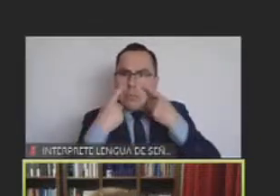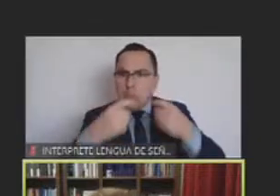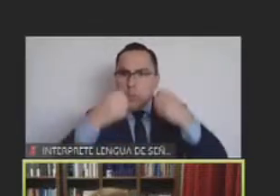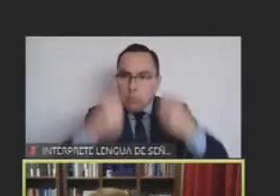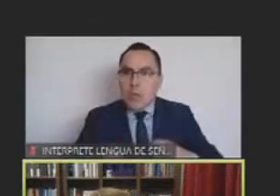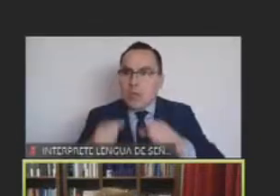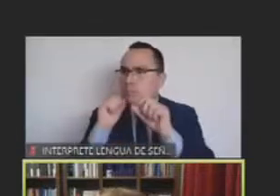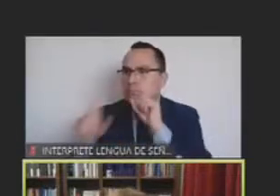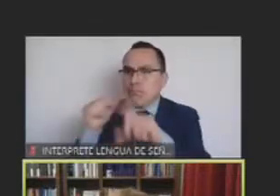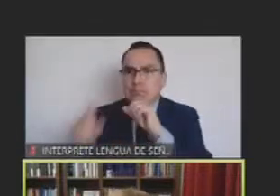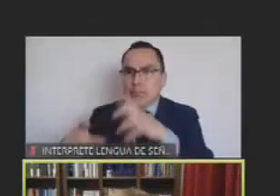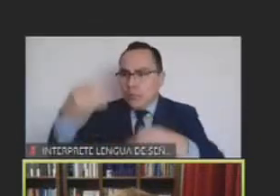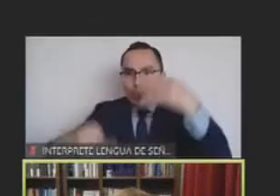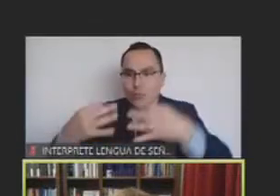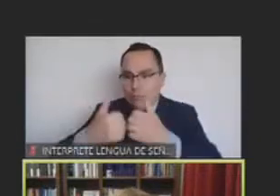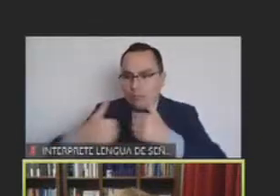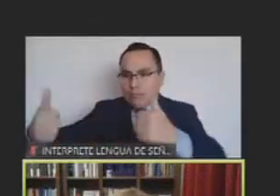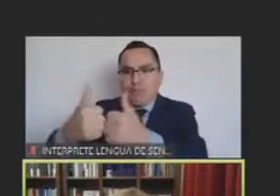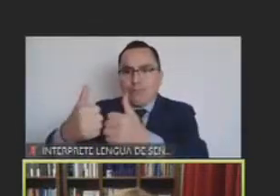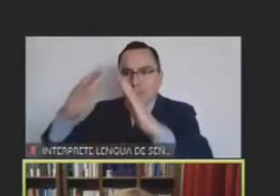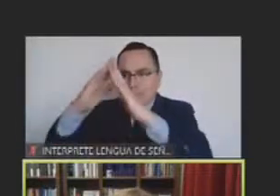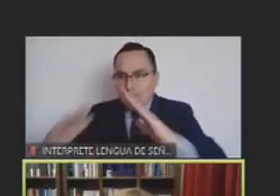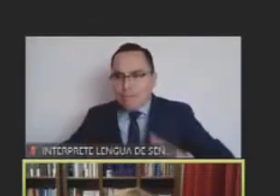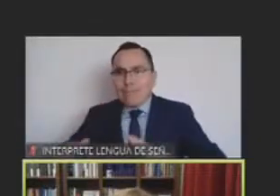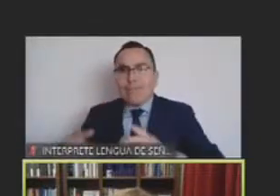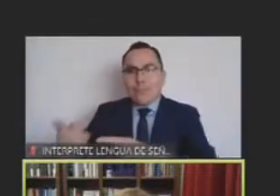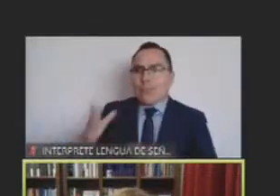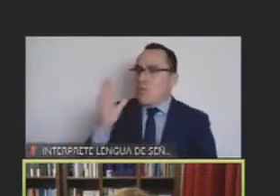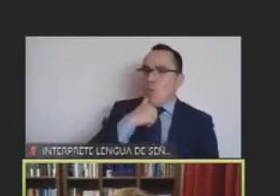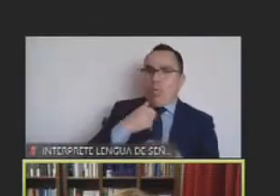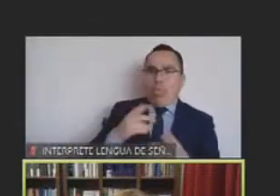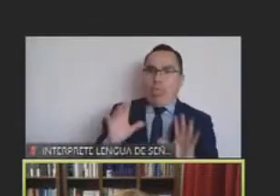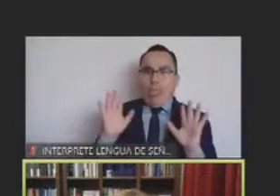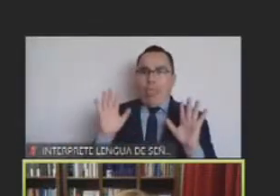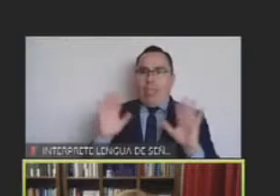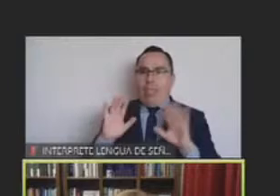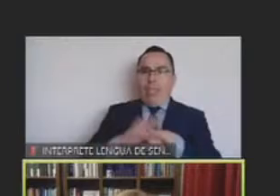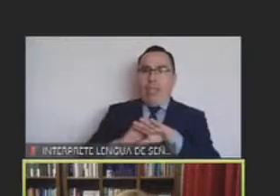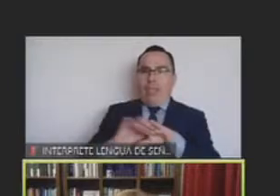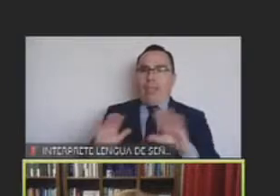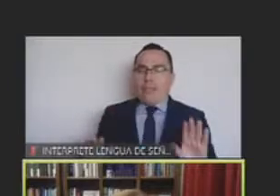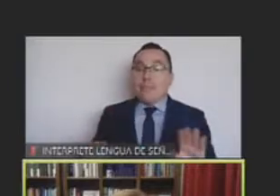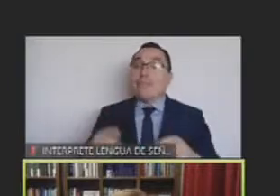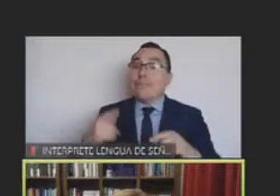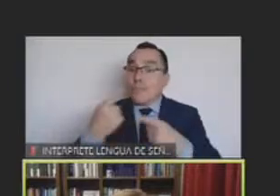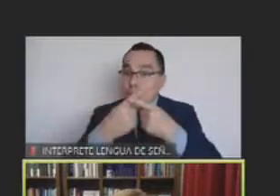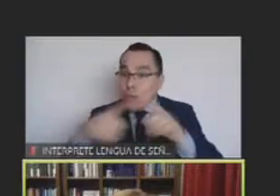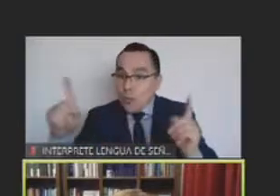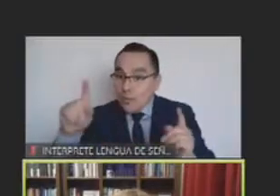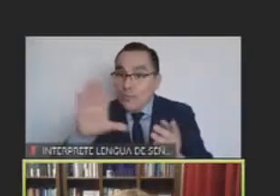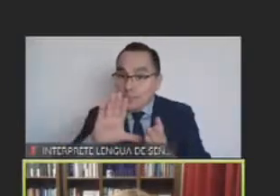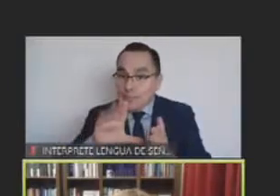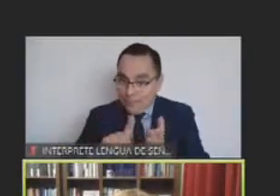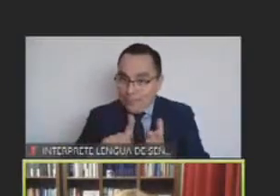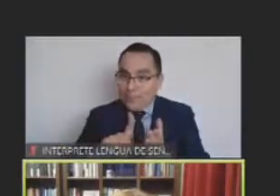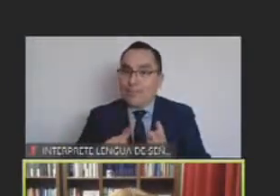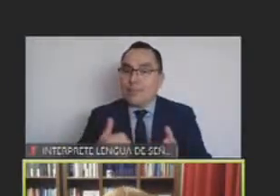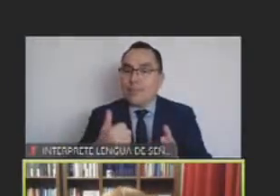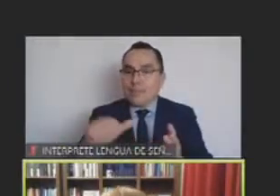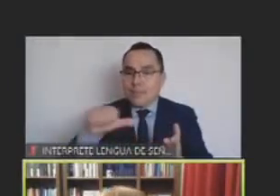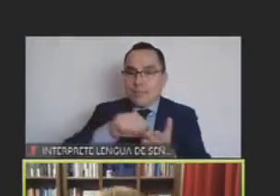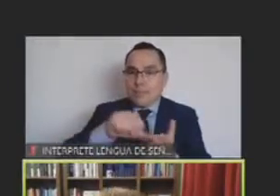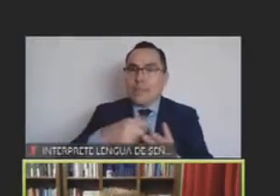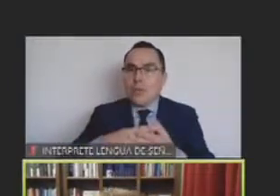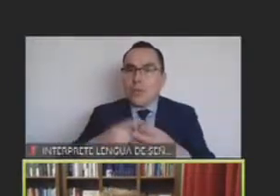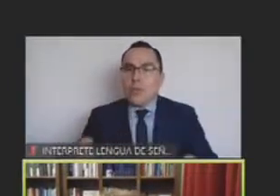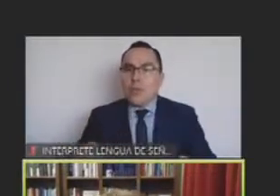Si no se defienden frente a los tribunales, no tienen ninguna materialidad. Y por otra parte, la fundamentación y la